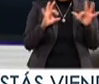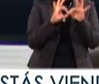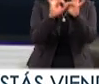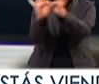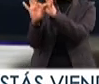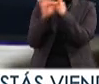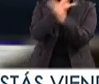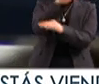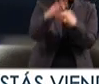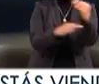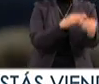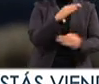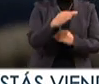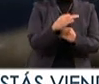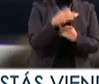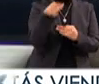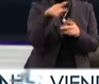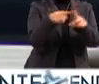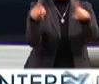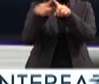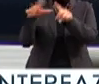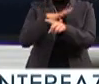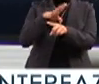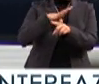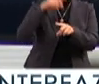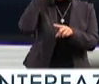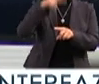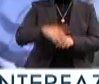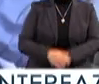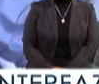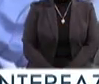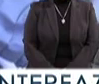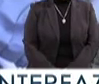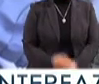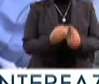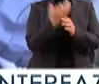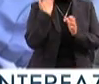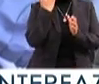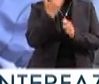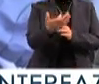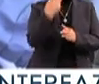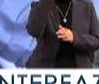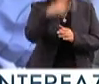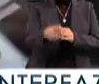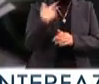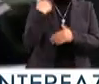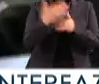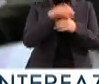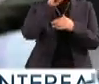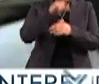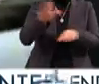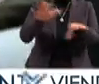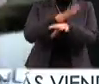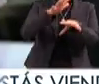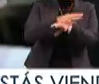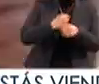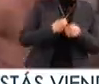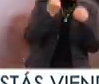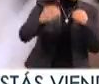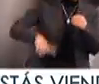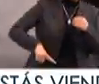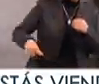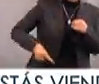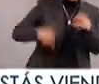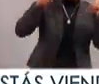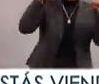en esta diversidad que nos caracteriza. La nueva etapa que México vive vendrá acompañada de cambios en la vida pública.